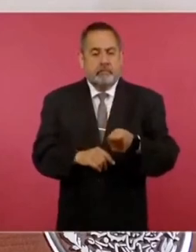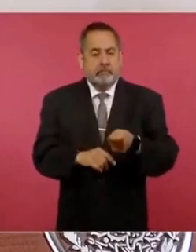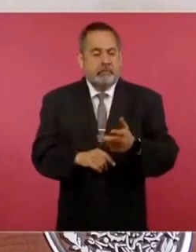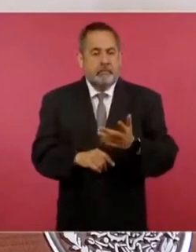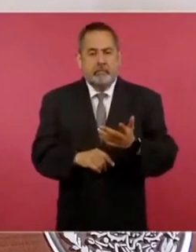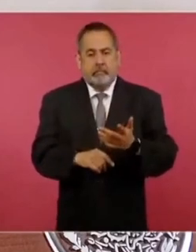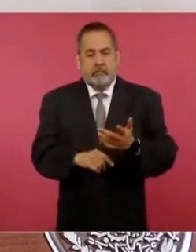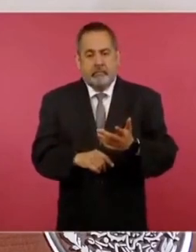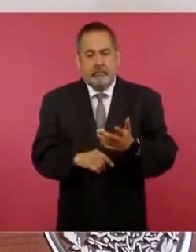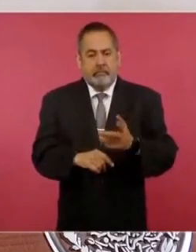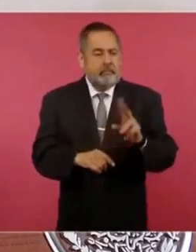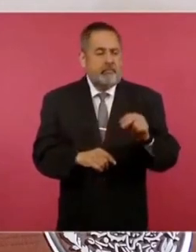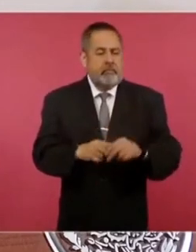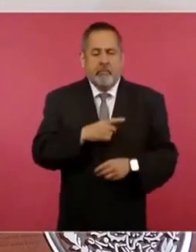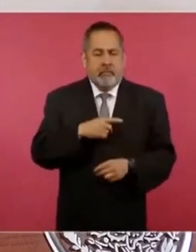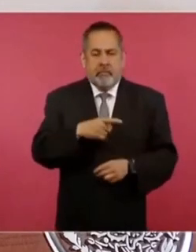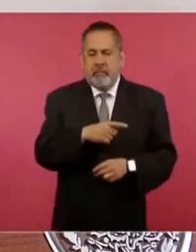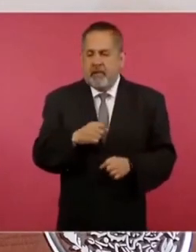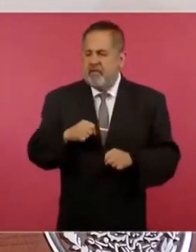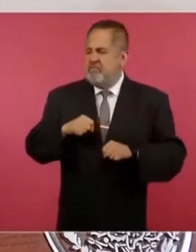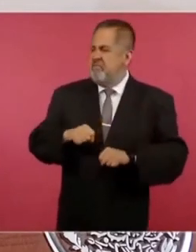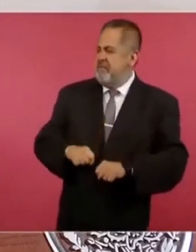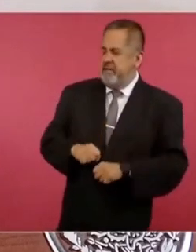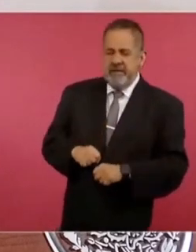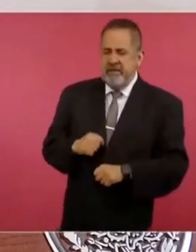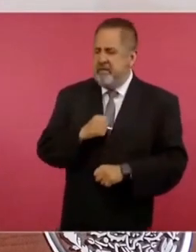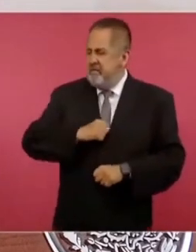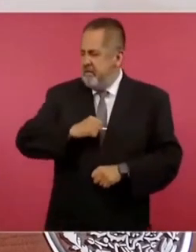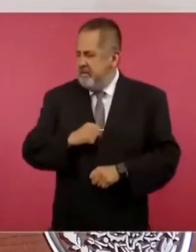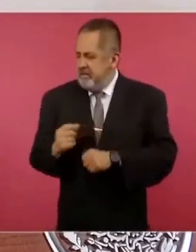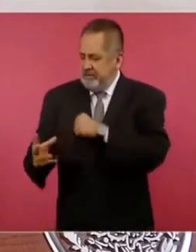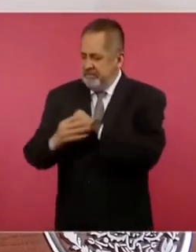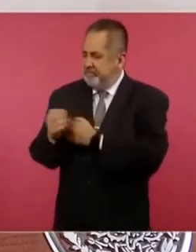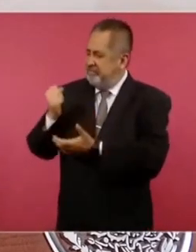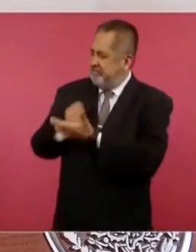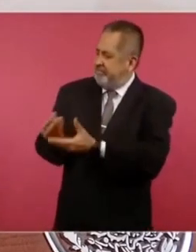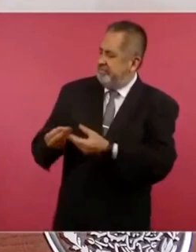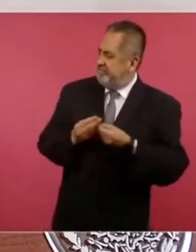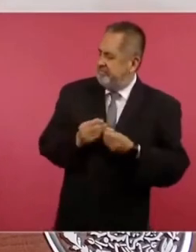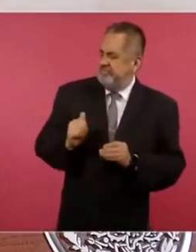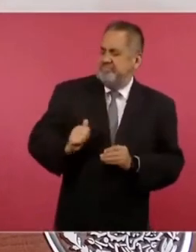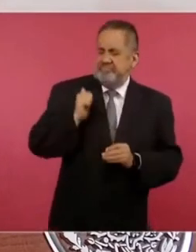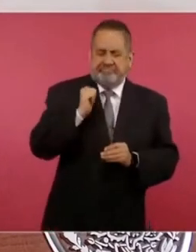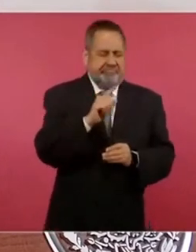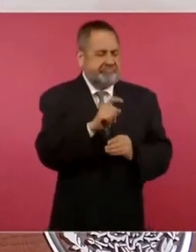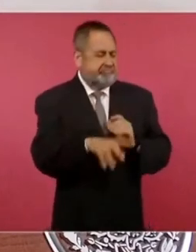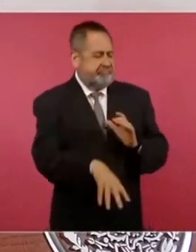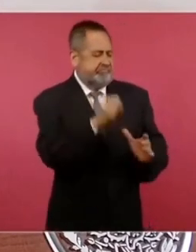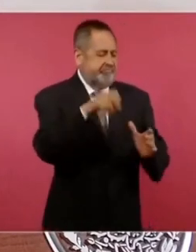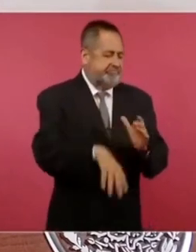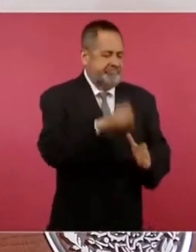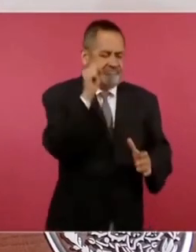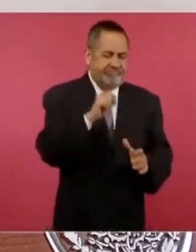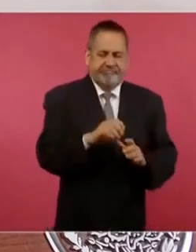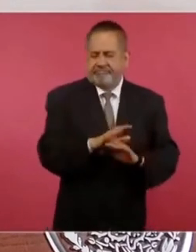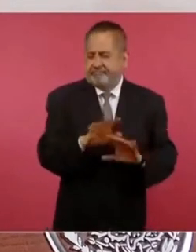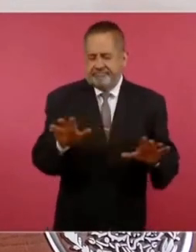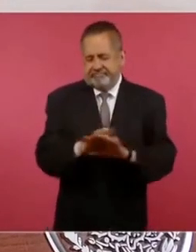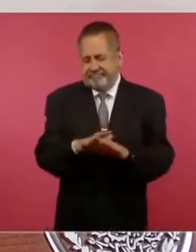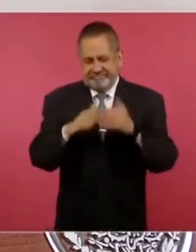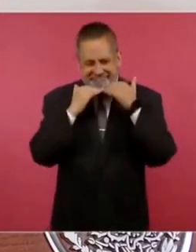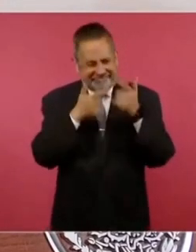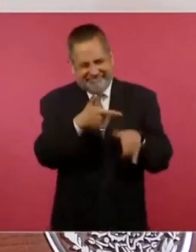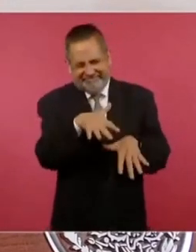haya prepotencia, que no haya influyentismo, que no haya corrupción, ninguna de esas